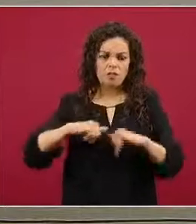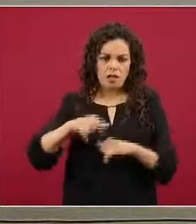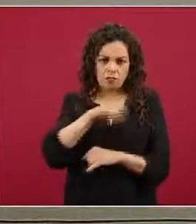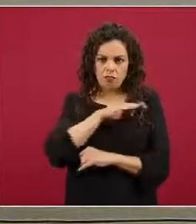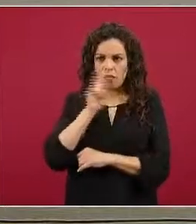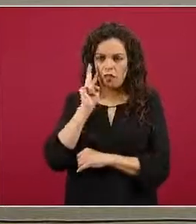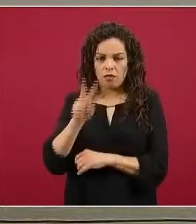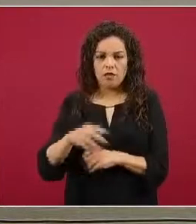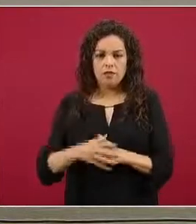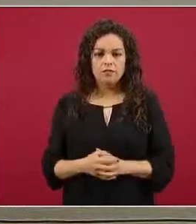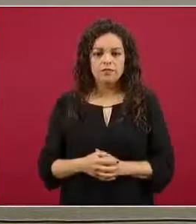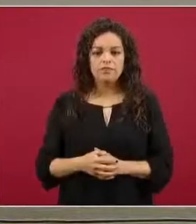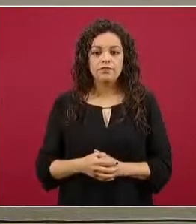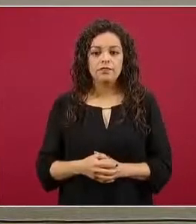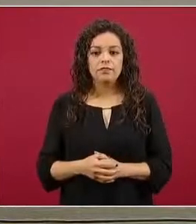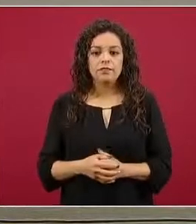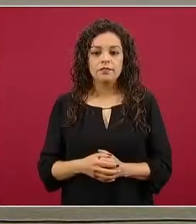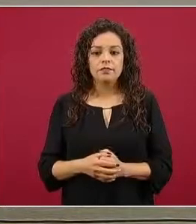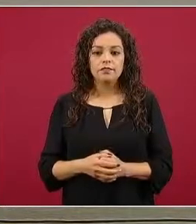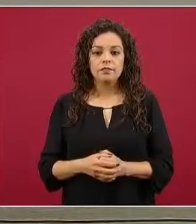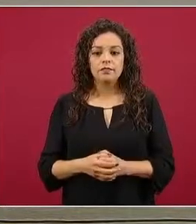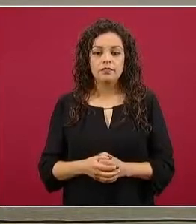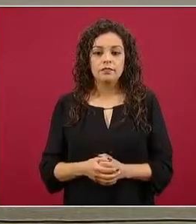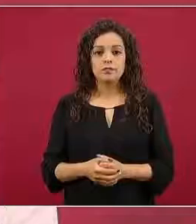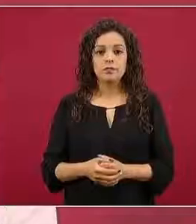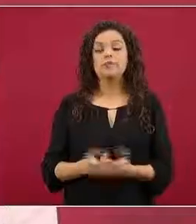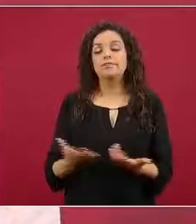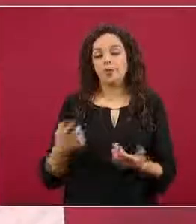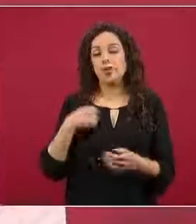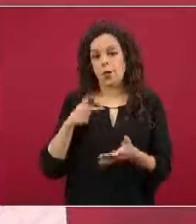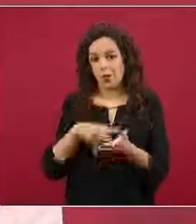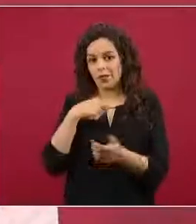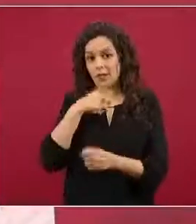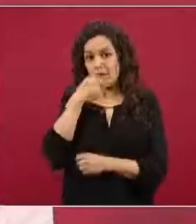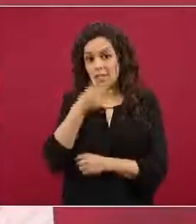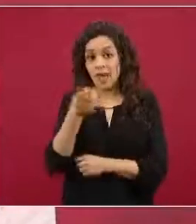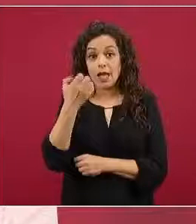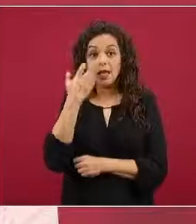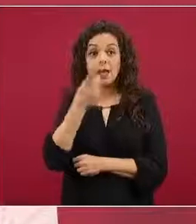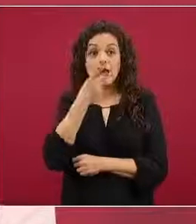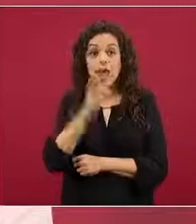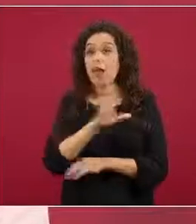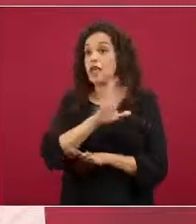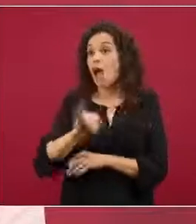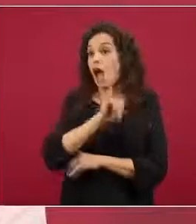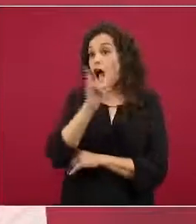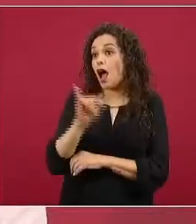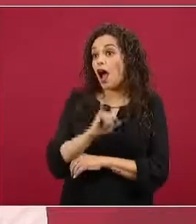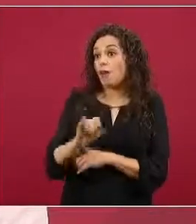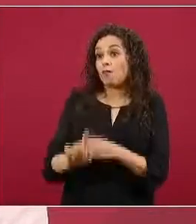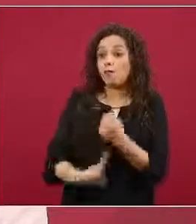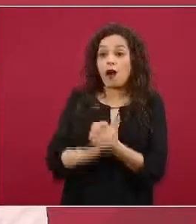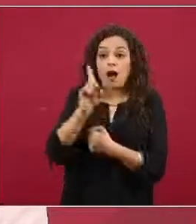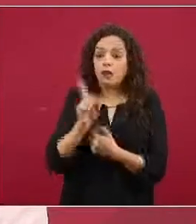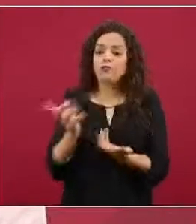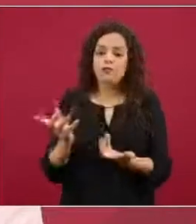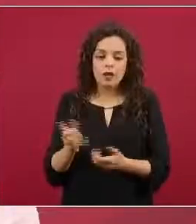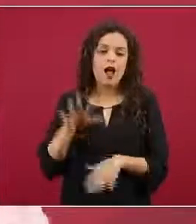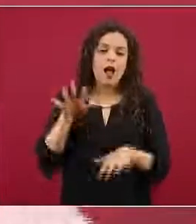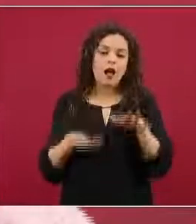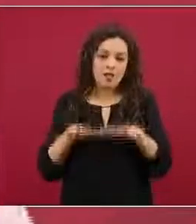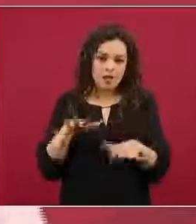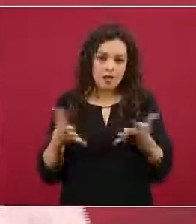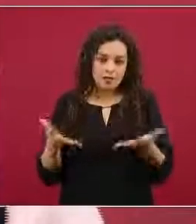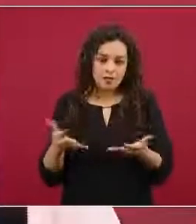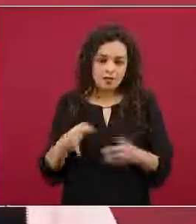significa, reitero, que no significa que no las vaya a haber. Hay que recordar que cuando